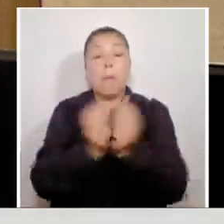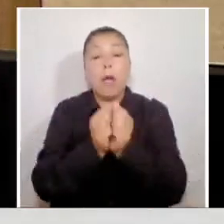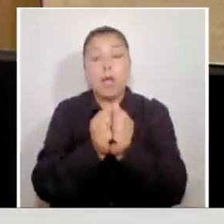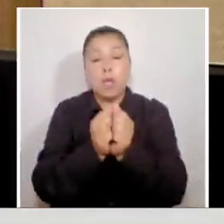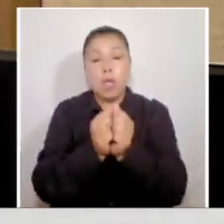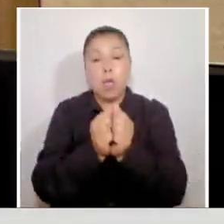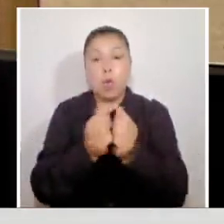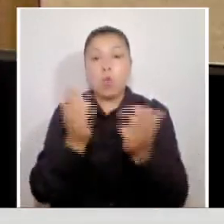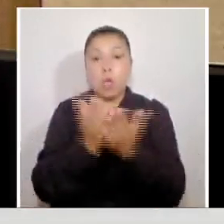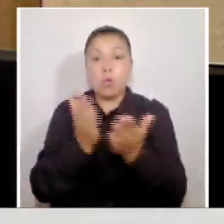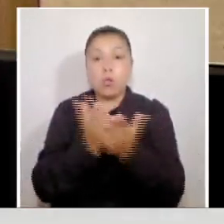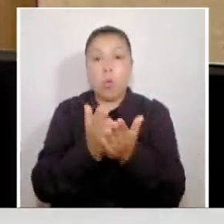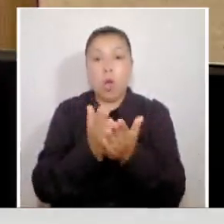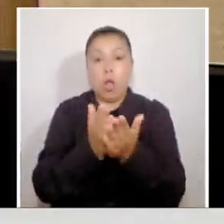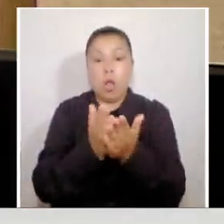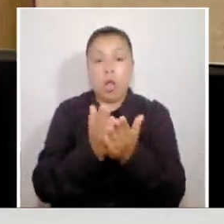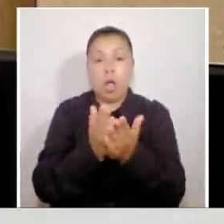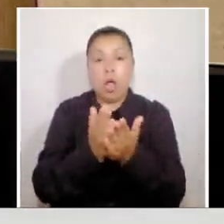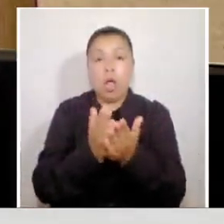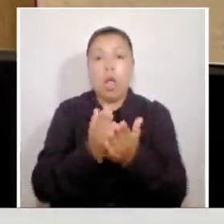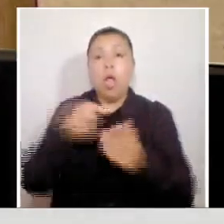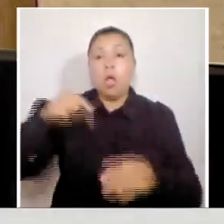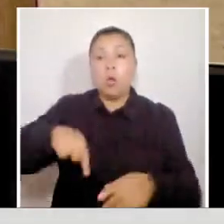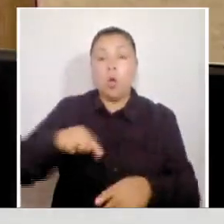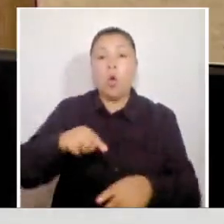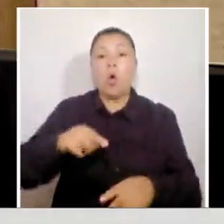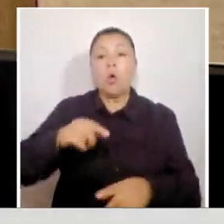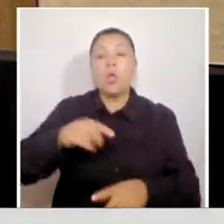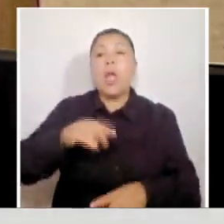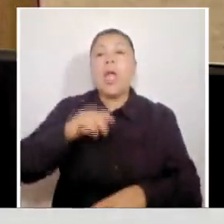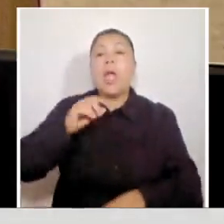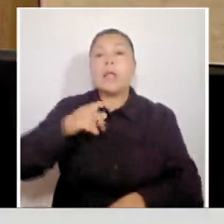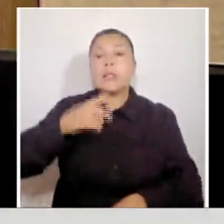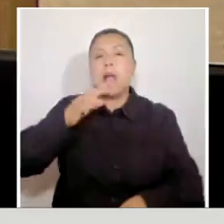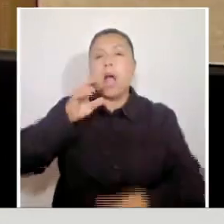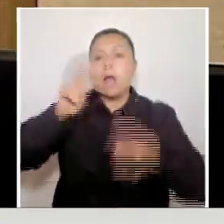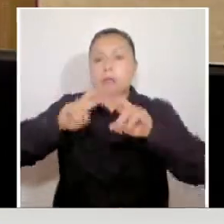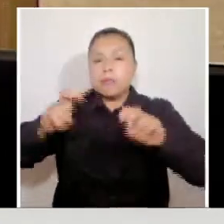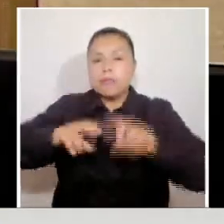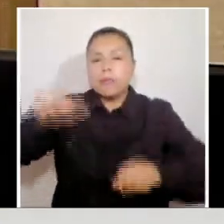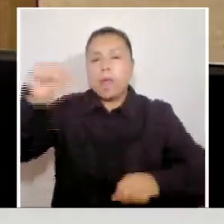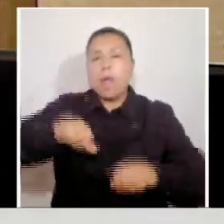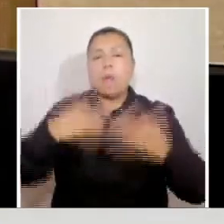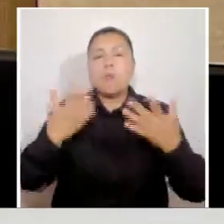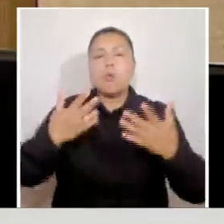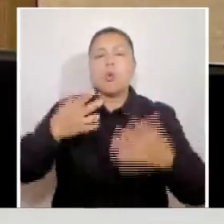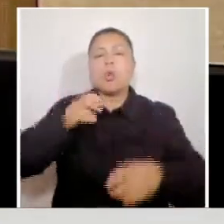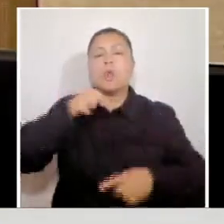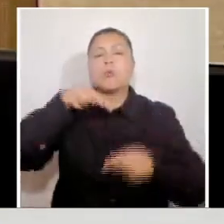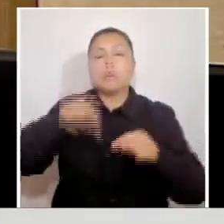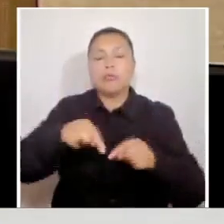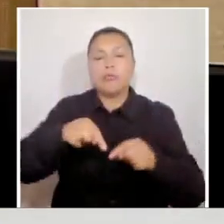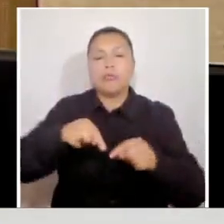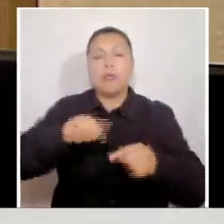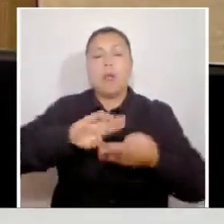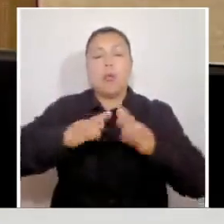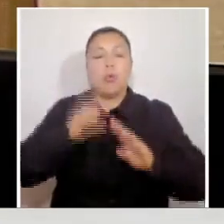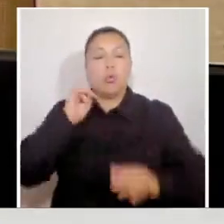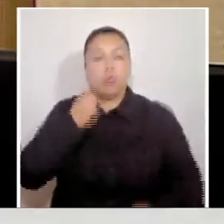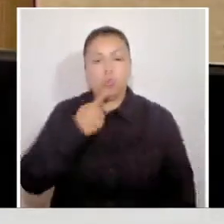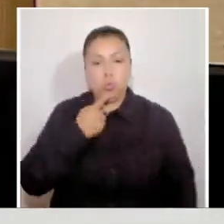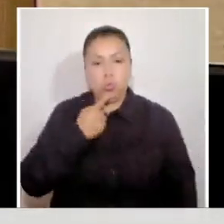qui hoy es imputado por 10 casos de violación y abuso sexual en la comunidad sorda